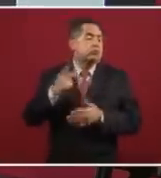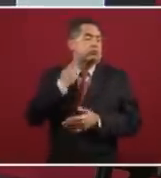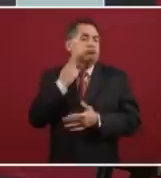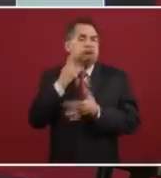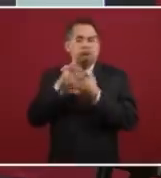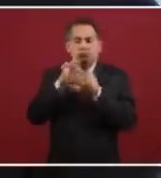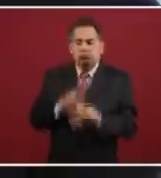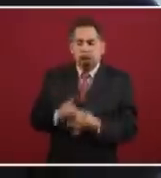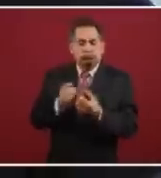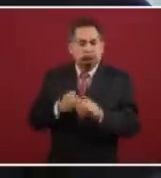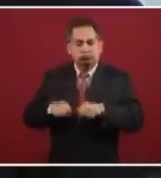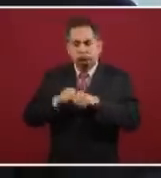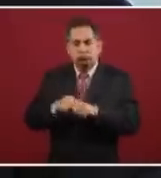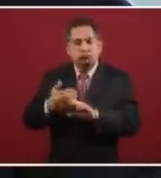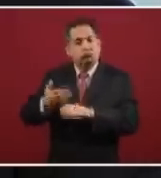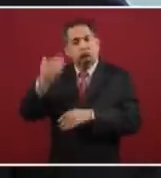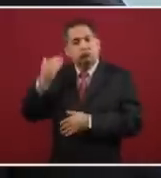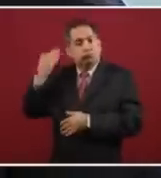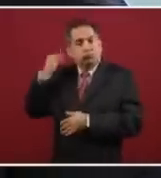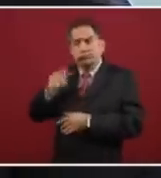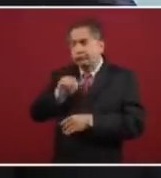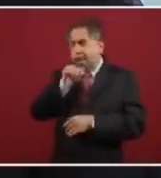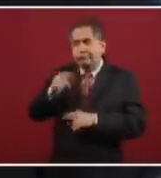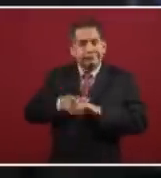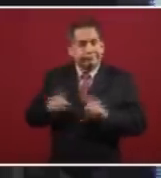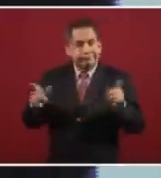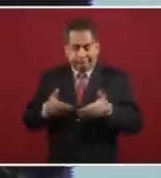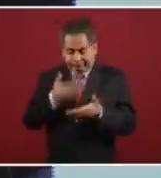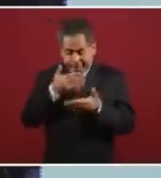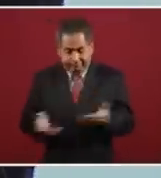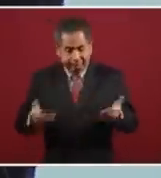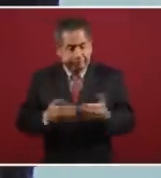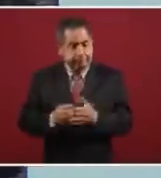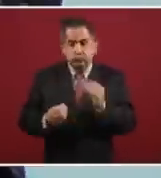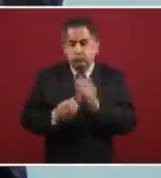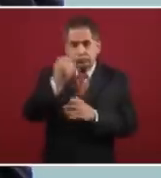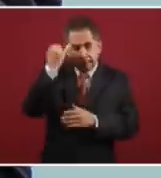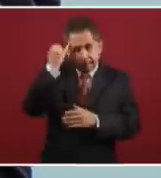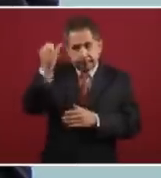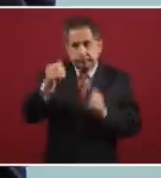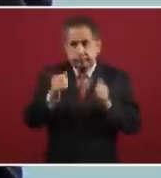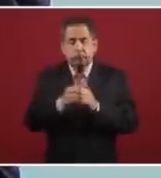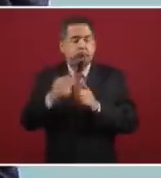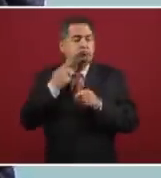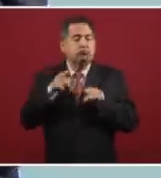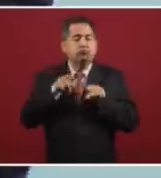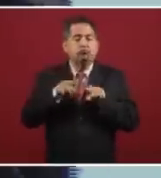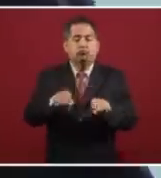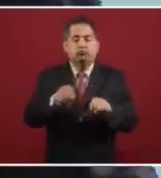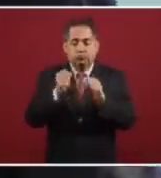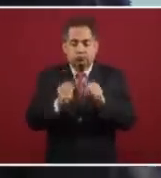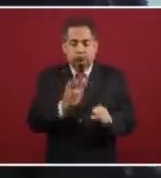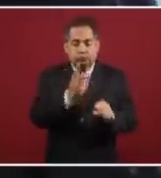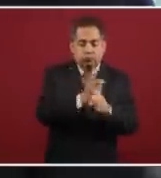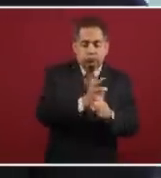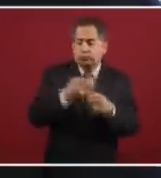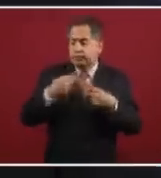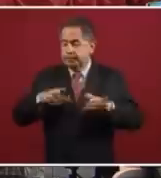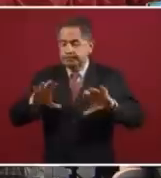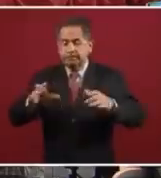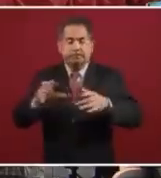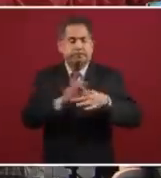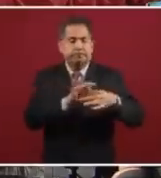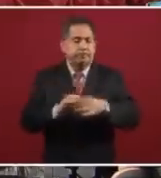social sin precedente que corre en paralelo a la política de seguridad.